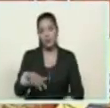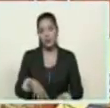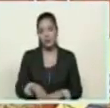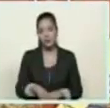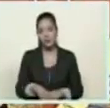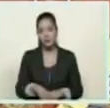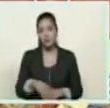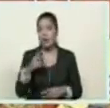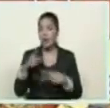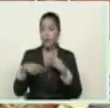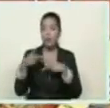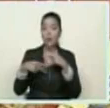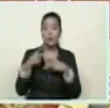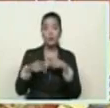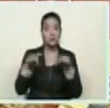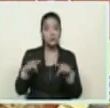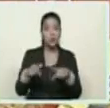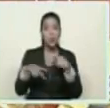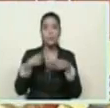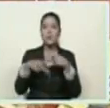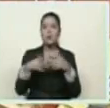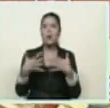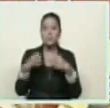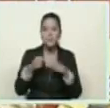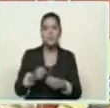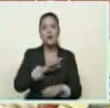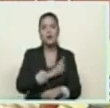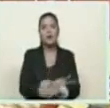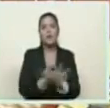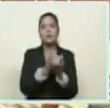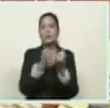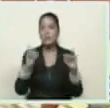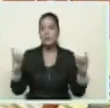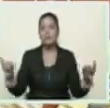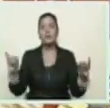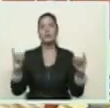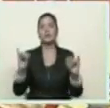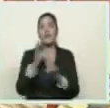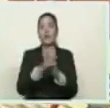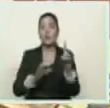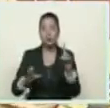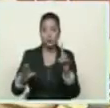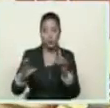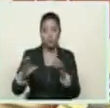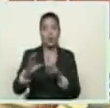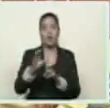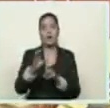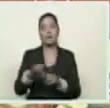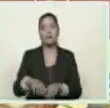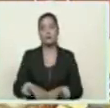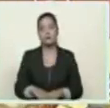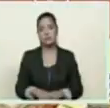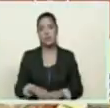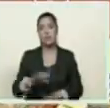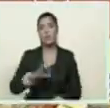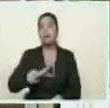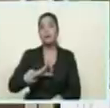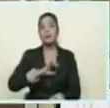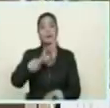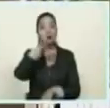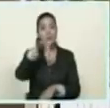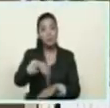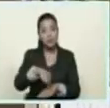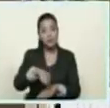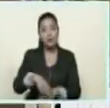es un proceso para consolidar la independencia cultural la identidad